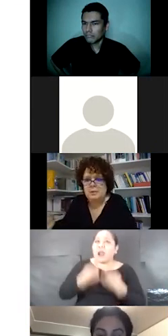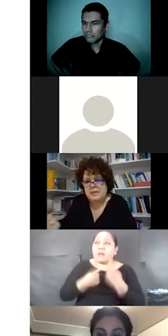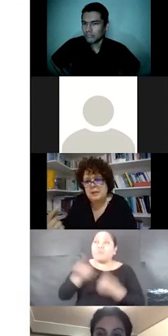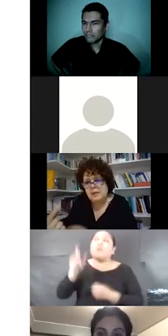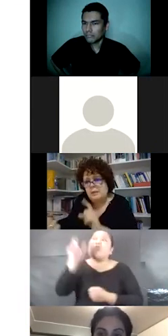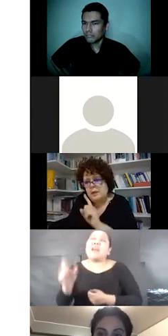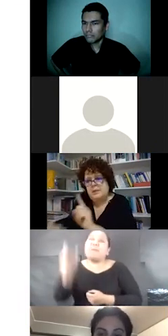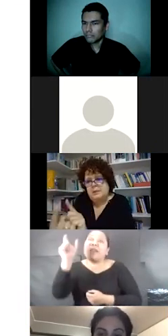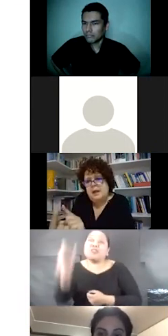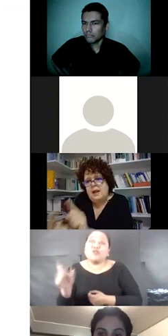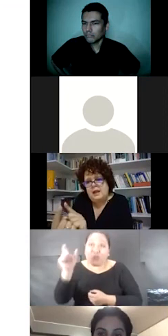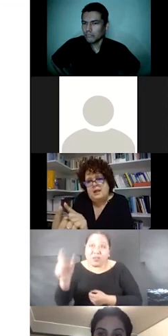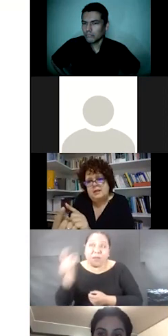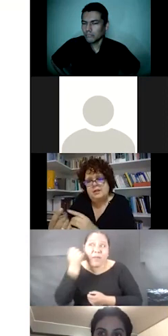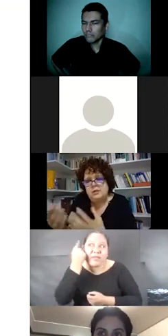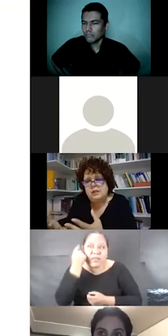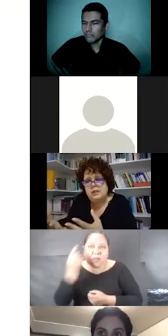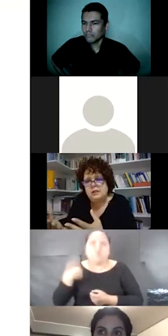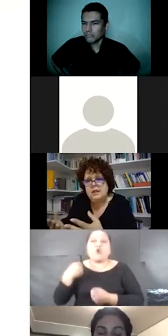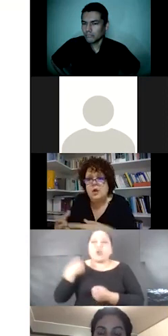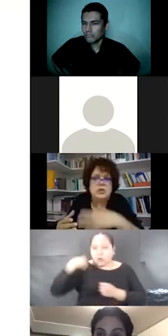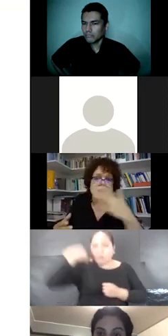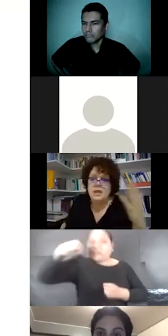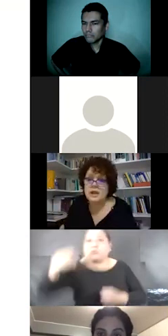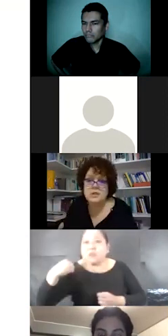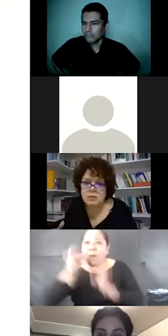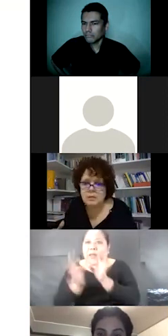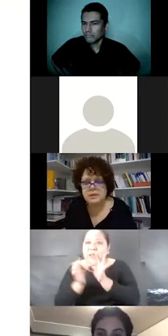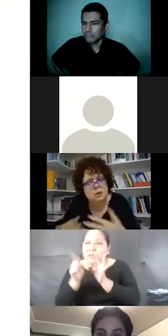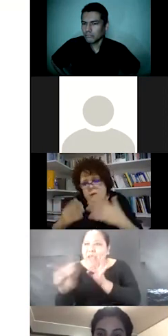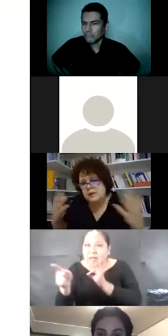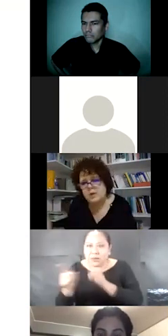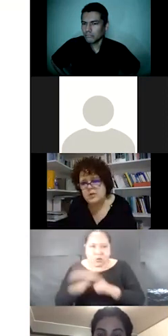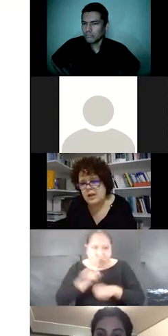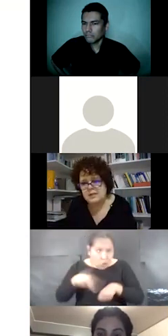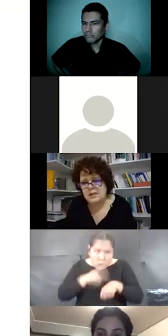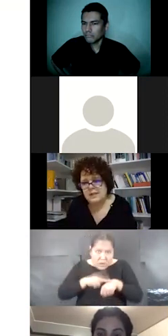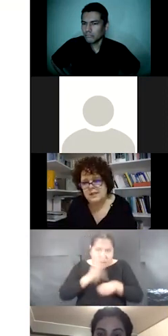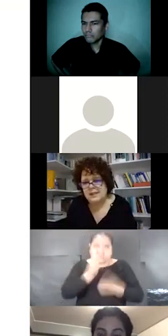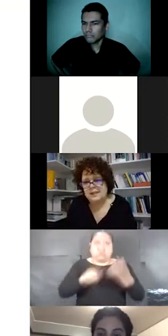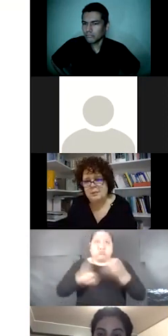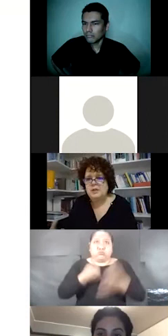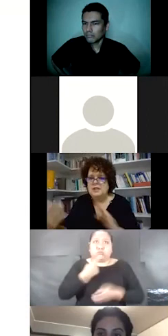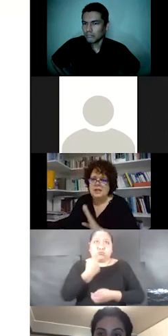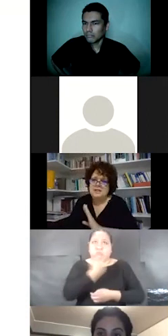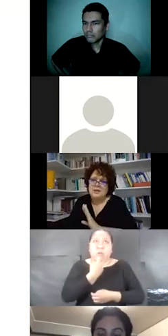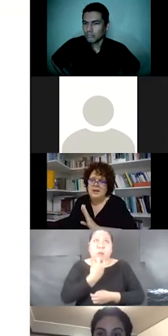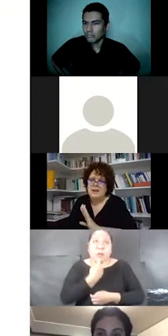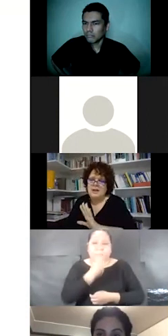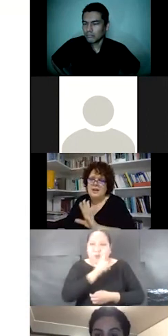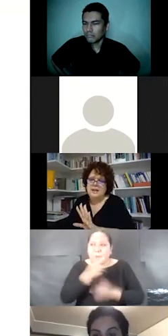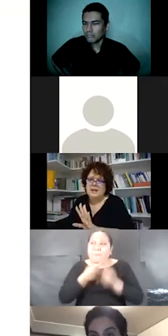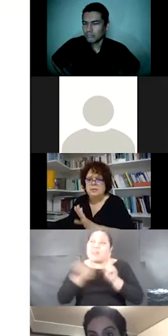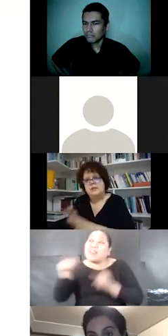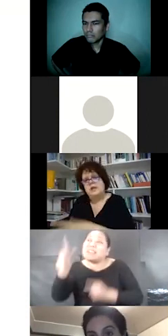Porque me están llamando para interpretarla a ella, ¿no? Entonces, que no se hace eso normalmente no se hace, ¿no? Pero si estás